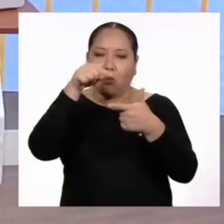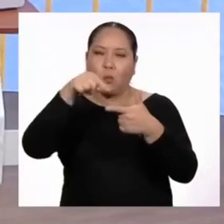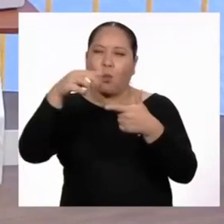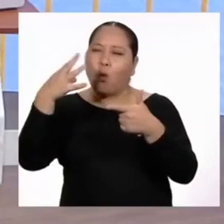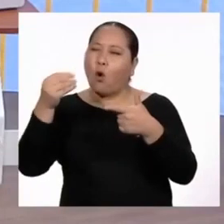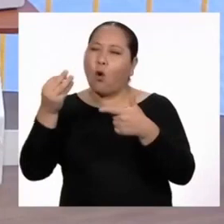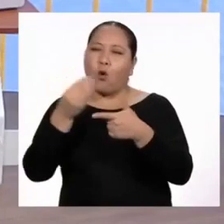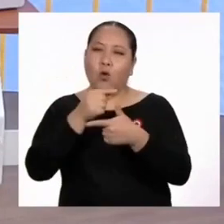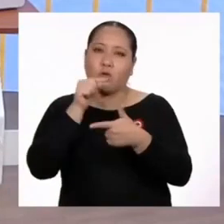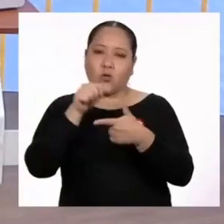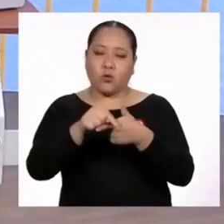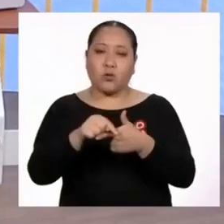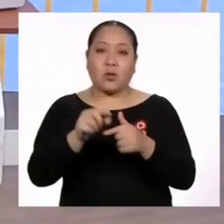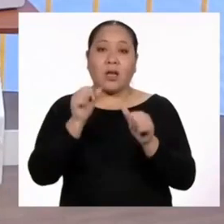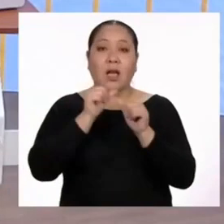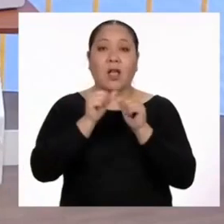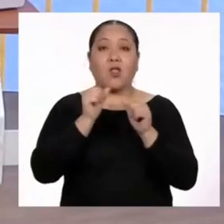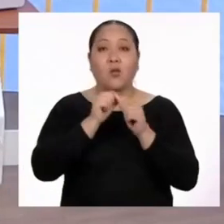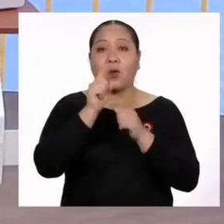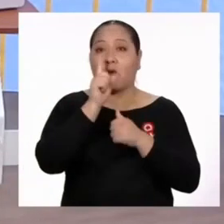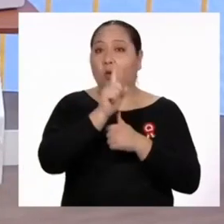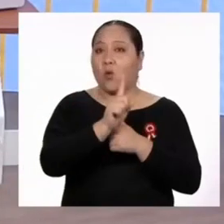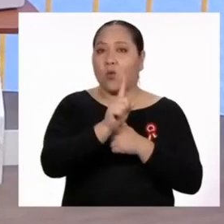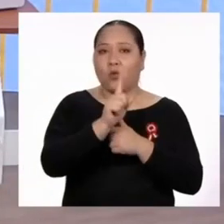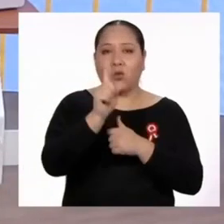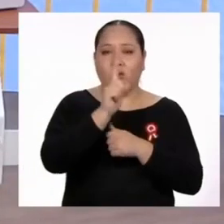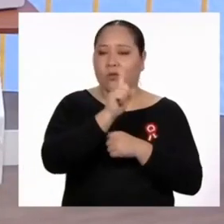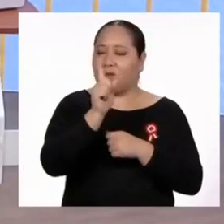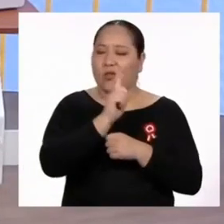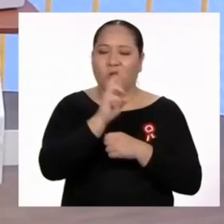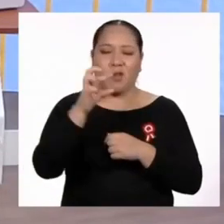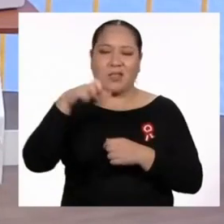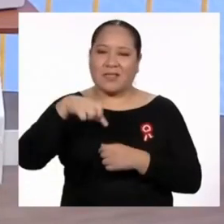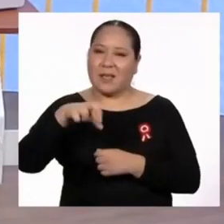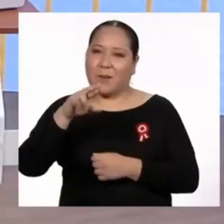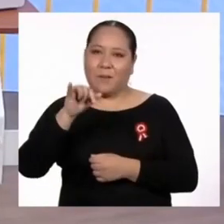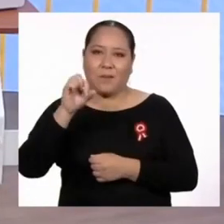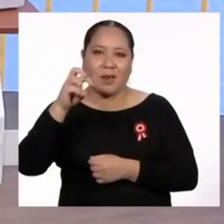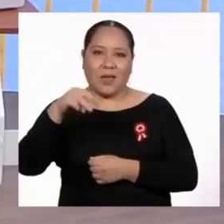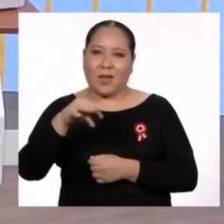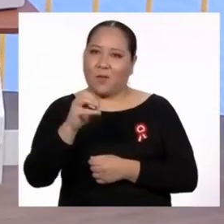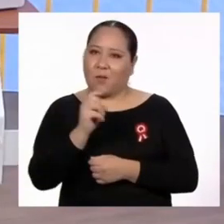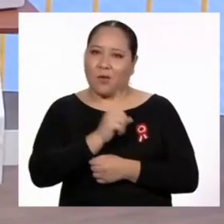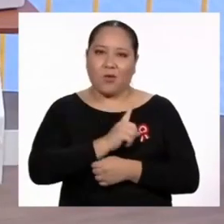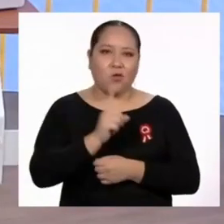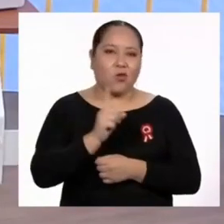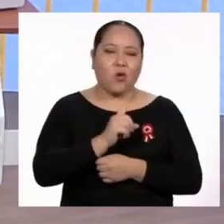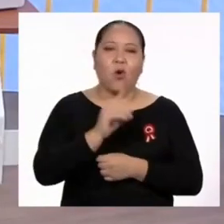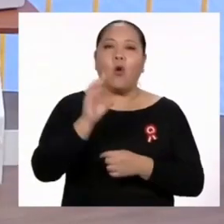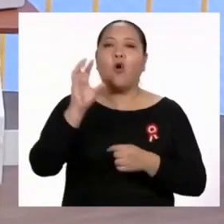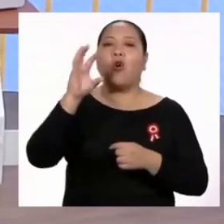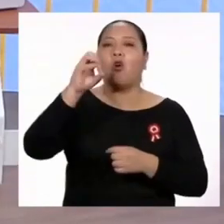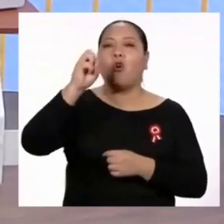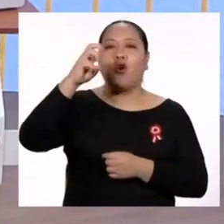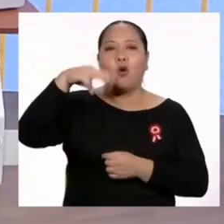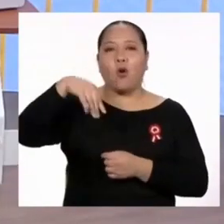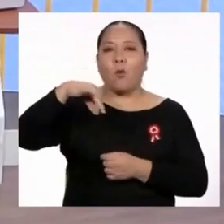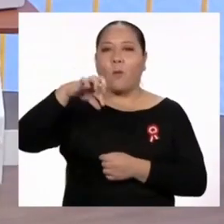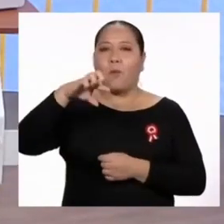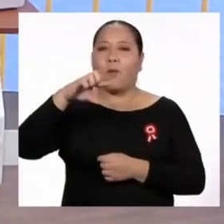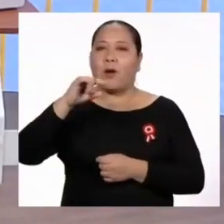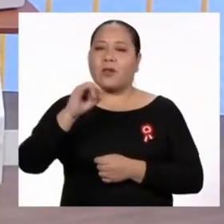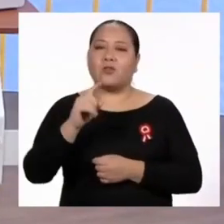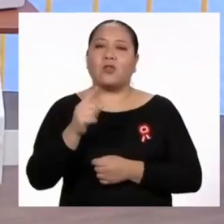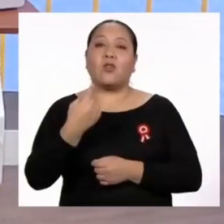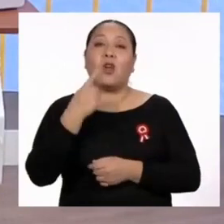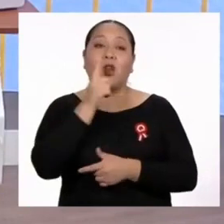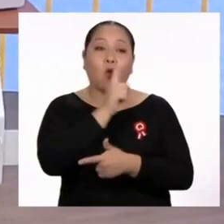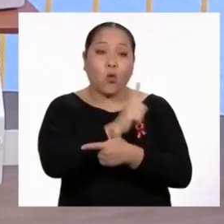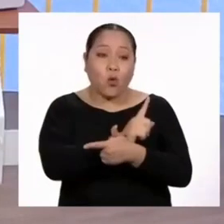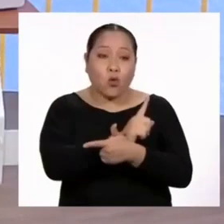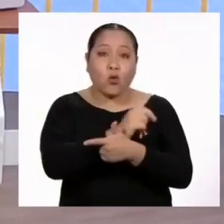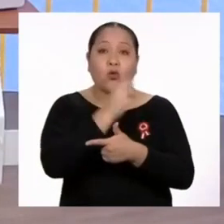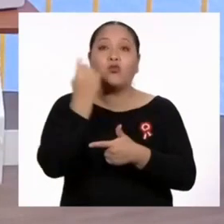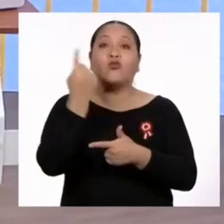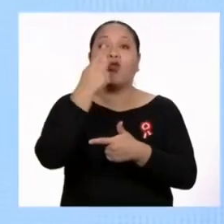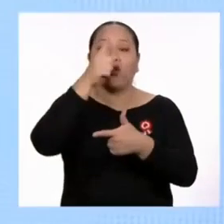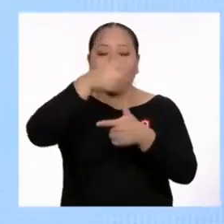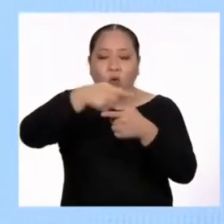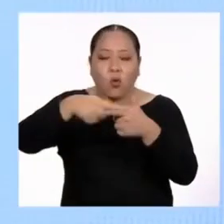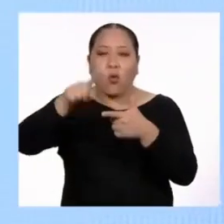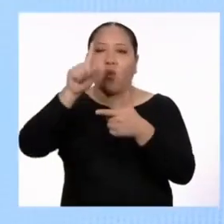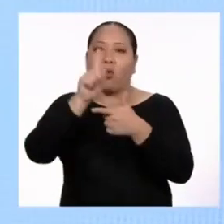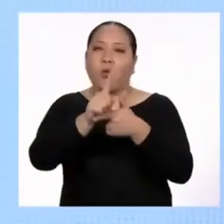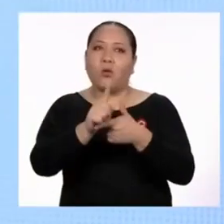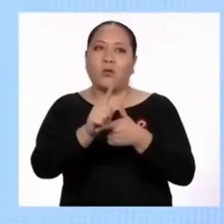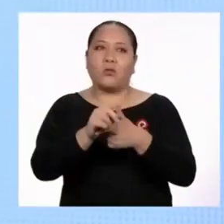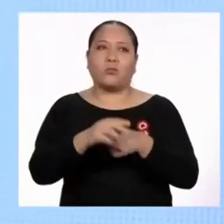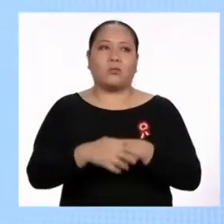que el número 1 no es número primo ni compuesto, ya que solo tiene un